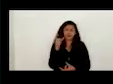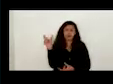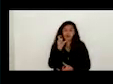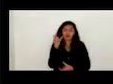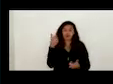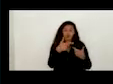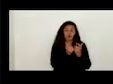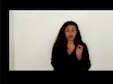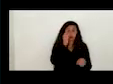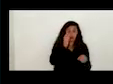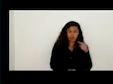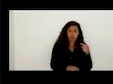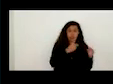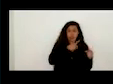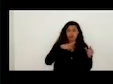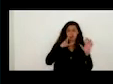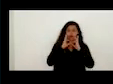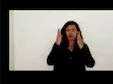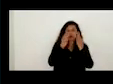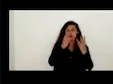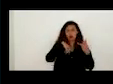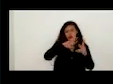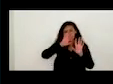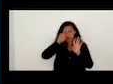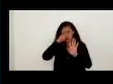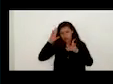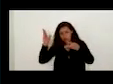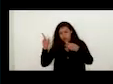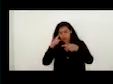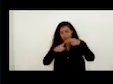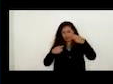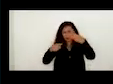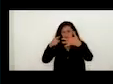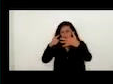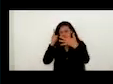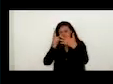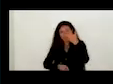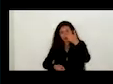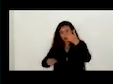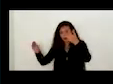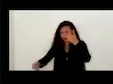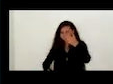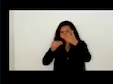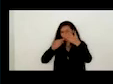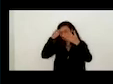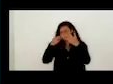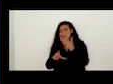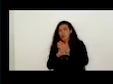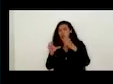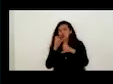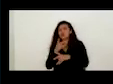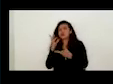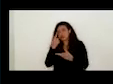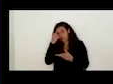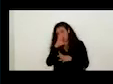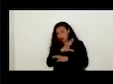grupo, tenemos que ver con qué otro vamos a poder suplir esa fuente de proteína o de carbohidrato que nos